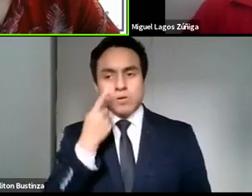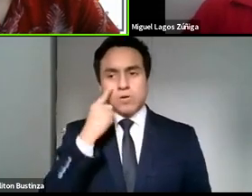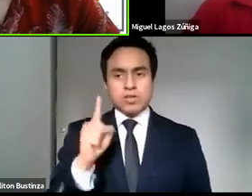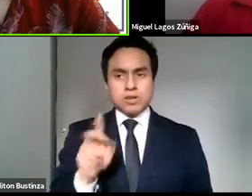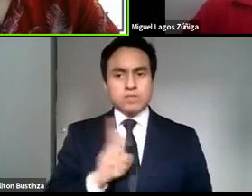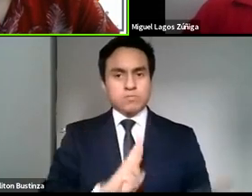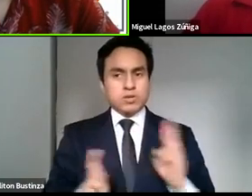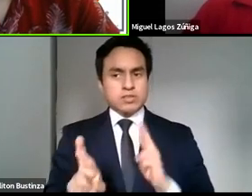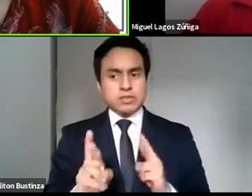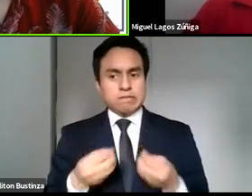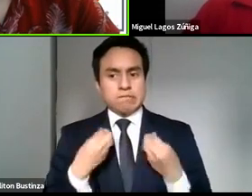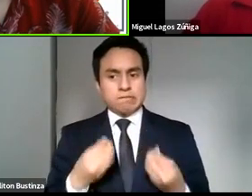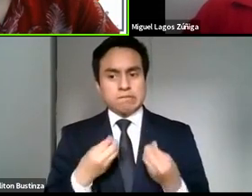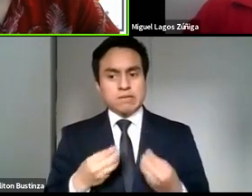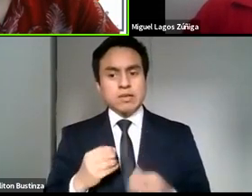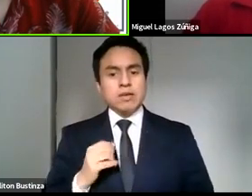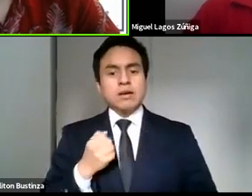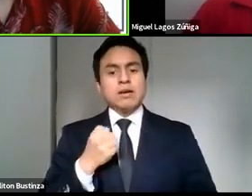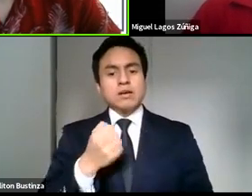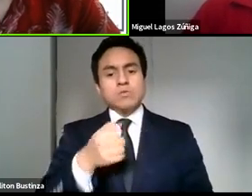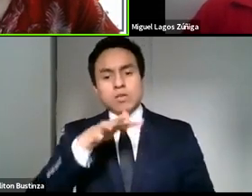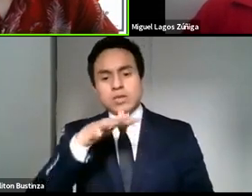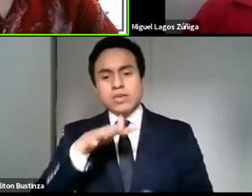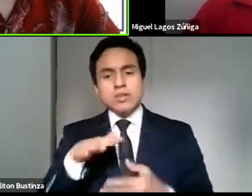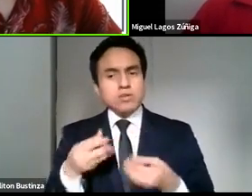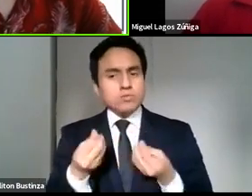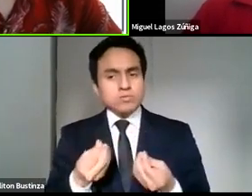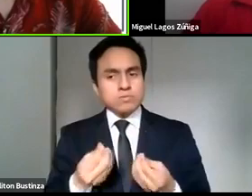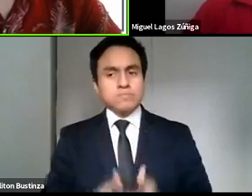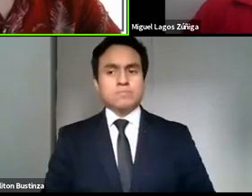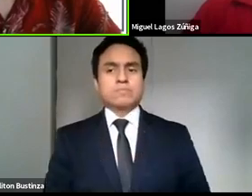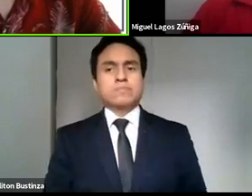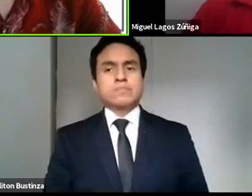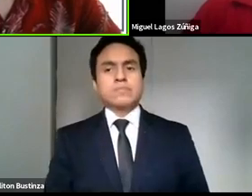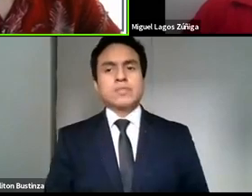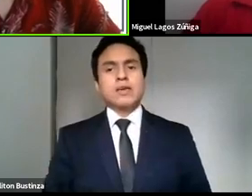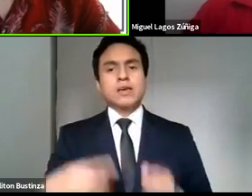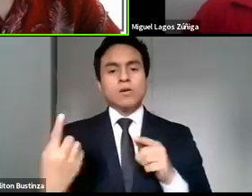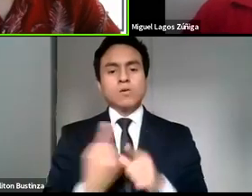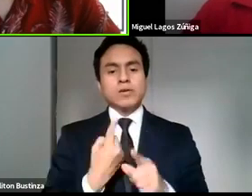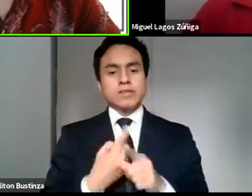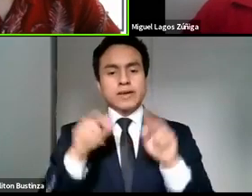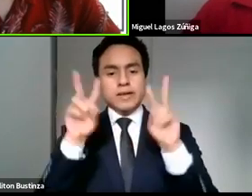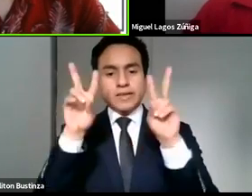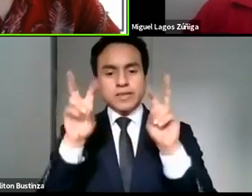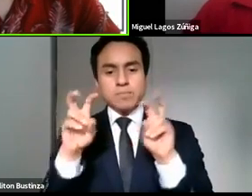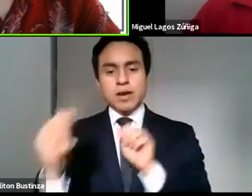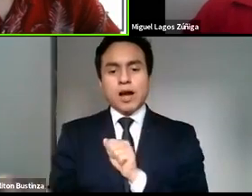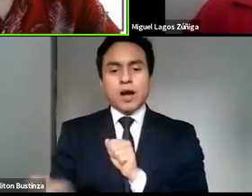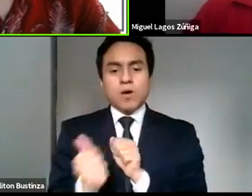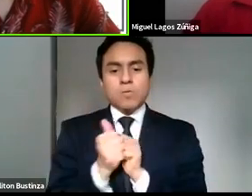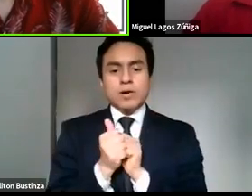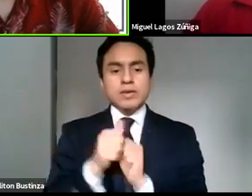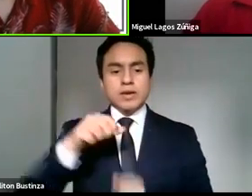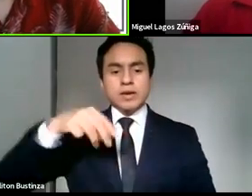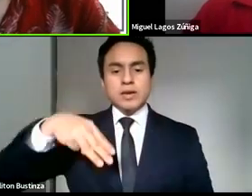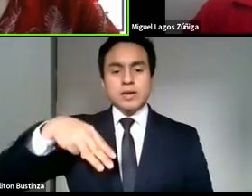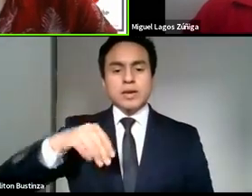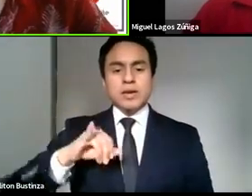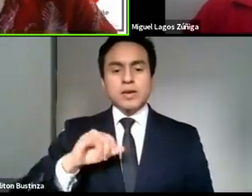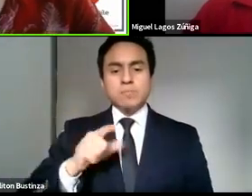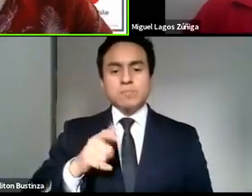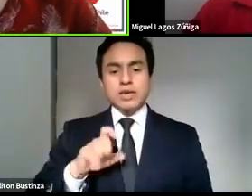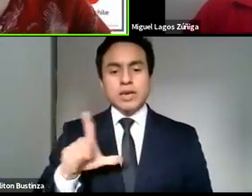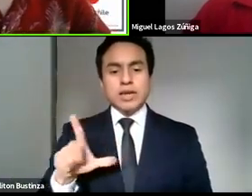respuestas anteriores en la asignación de recursos hídricos? Para conversar de este tema nos acompaña hoy Miguel Lagos, quien es